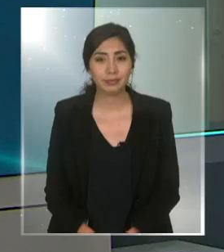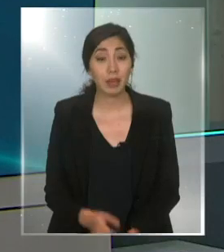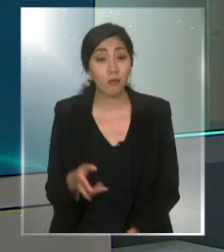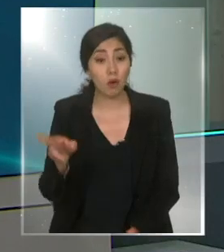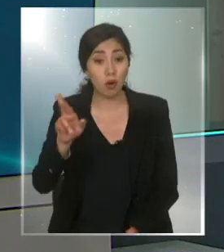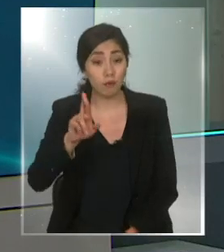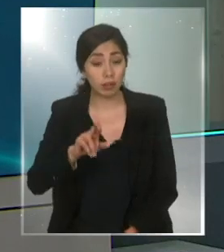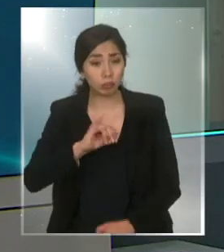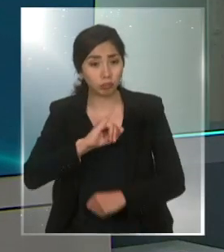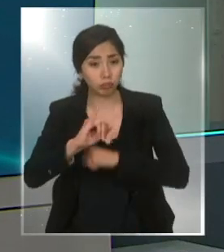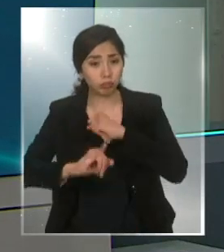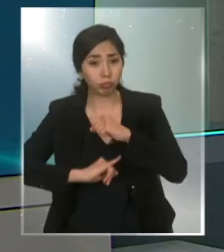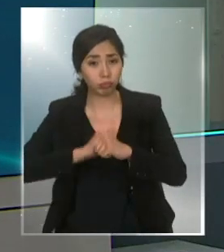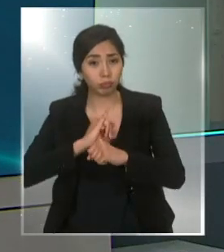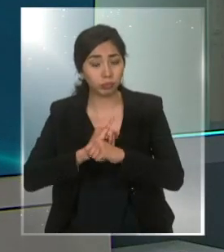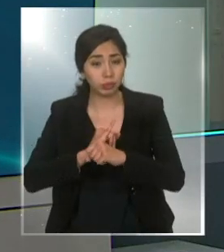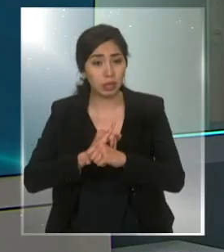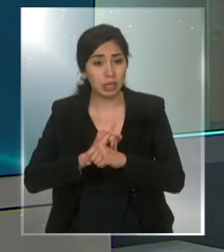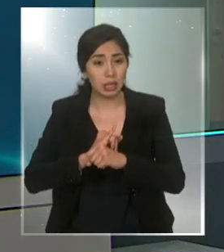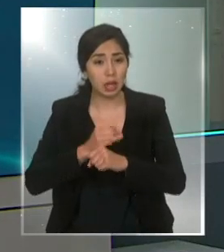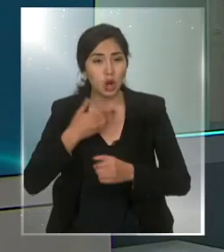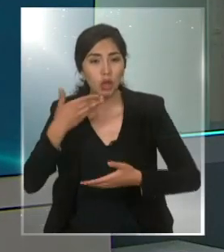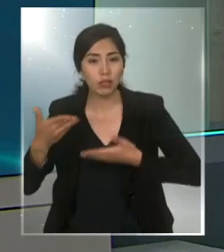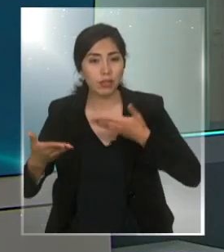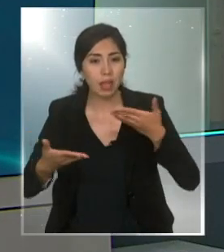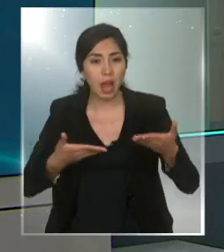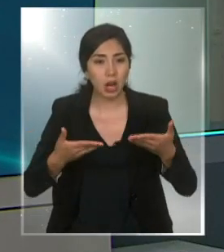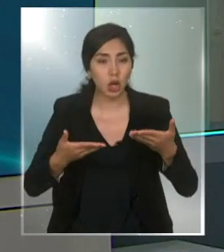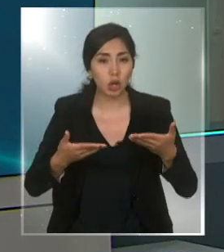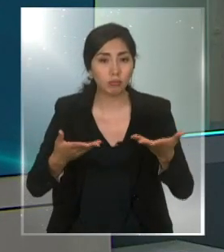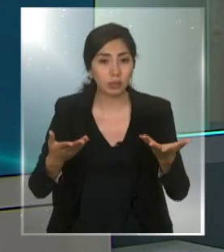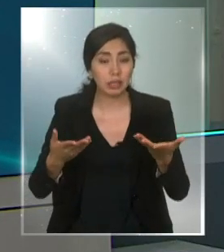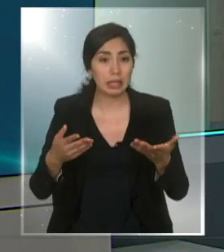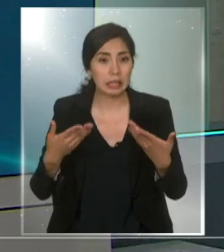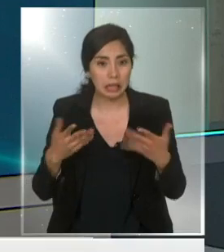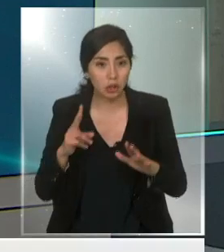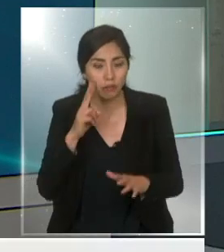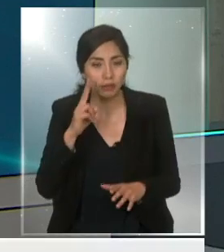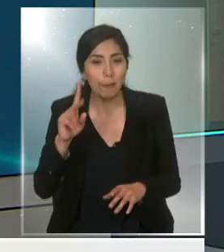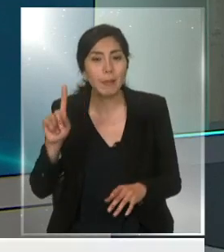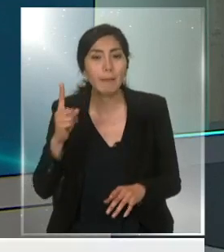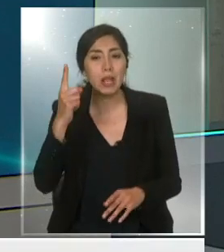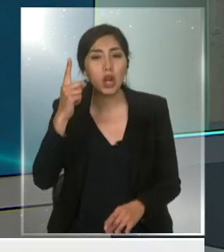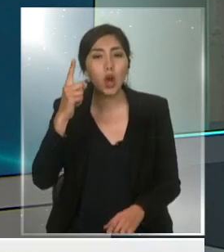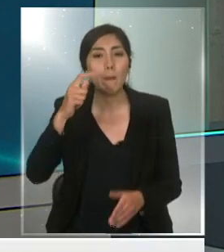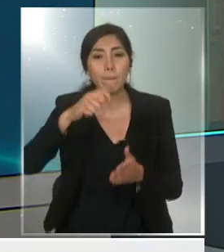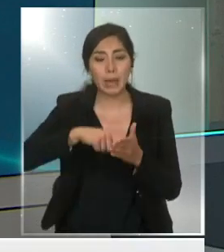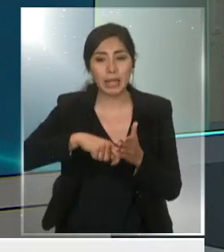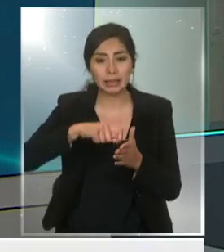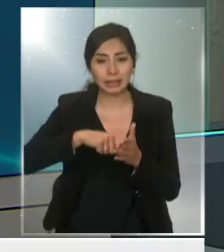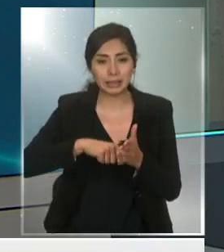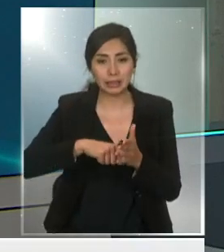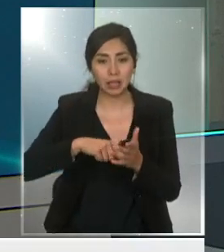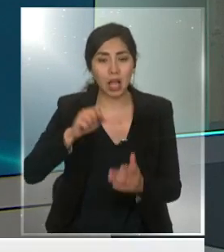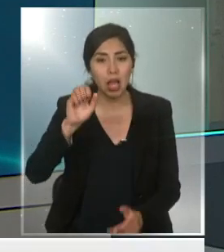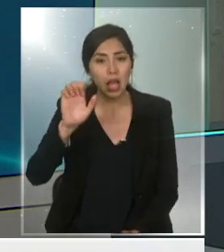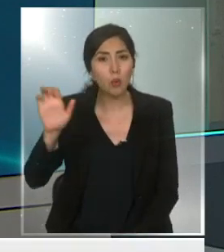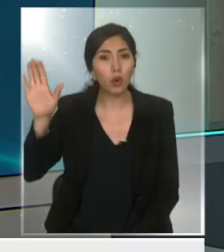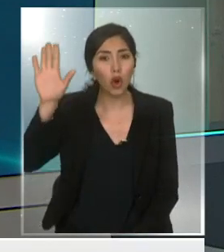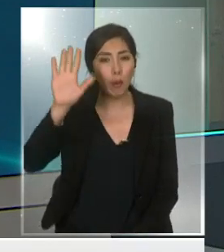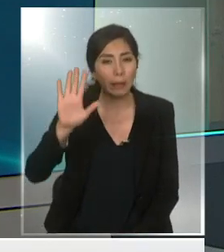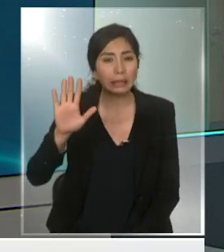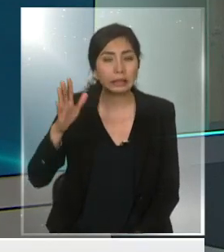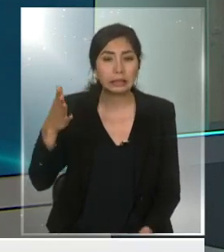Volviendo a la crónica internacional, con niveles de contagio que no se veían desde los primeros meses de pandemia, Europa parece estar perdiendo la